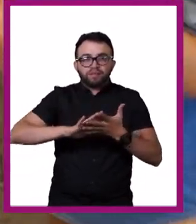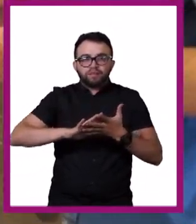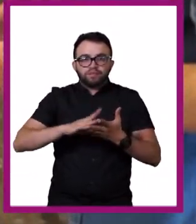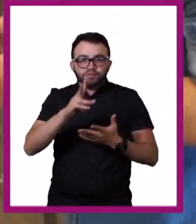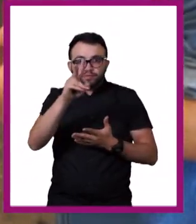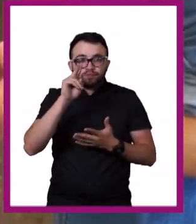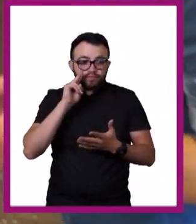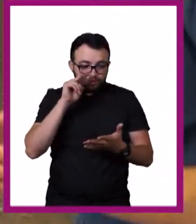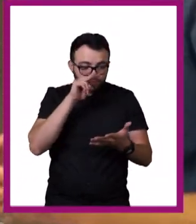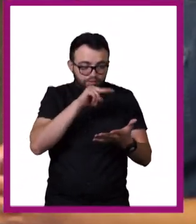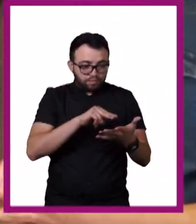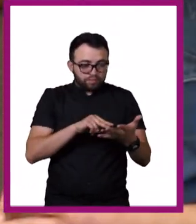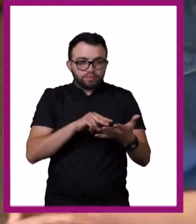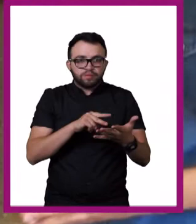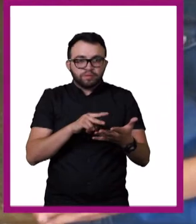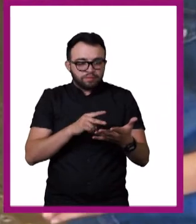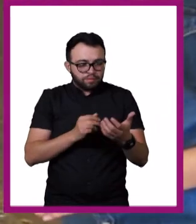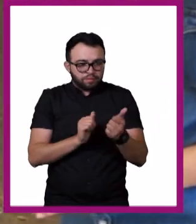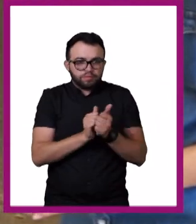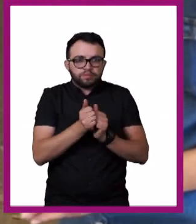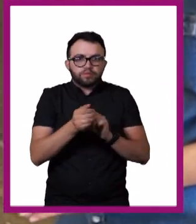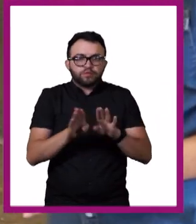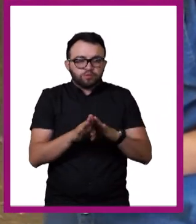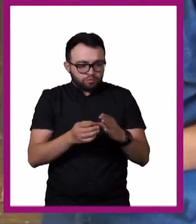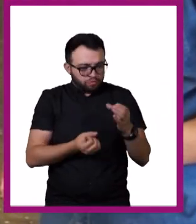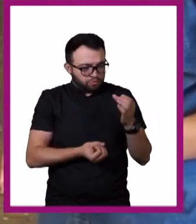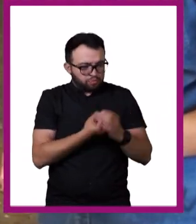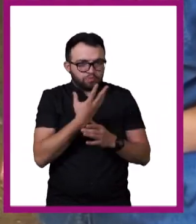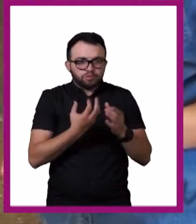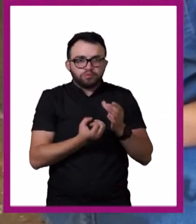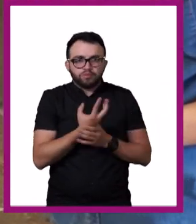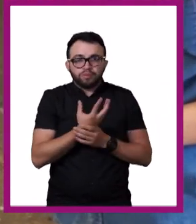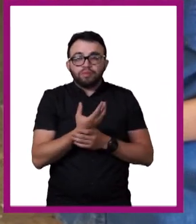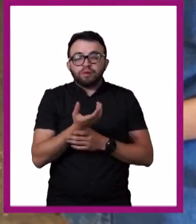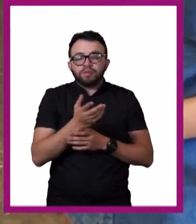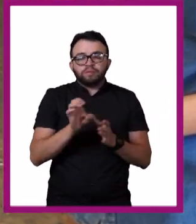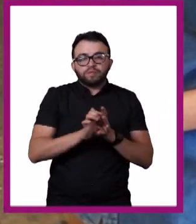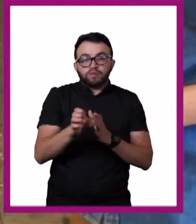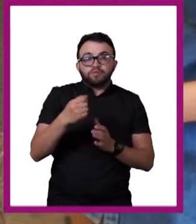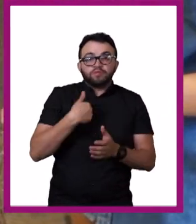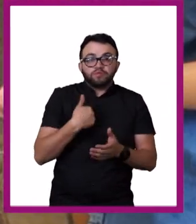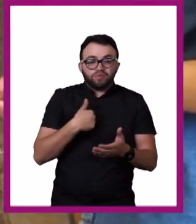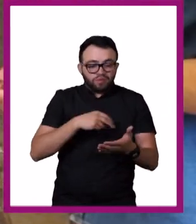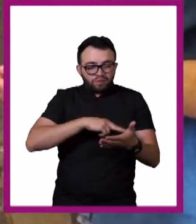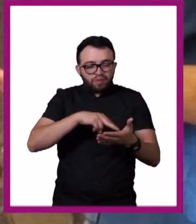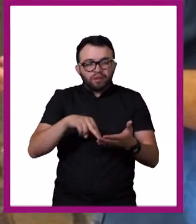allí. Ujú. Porque si no atacas el papel, tienes una idea como